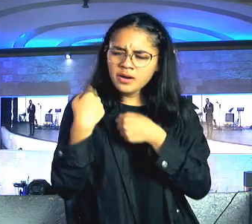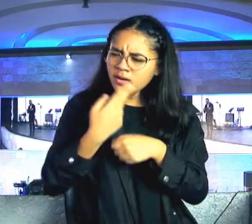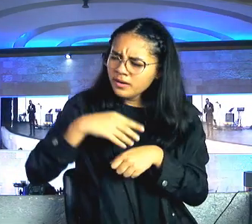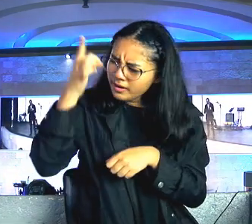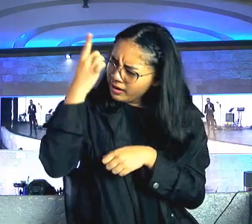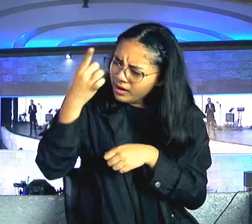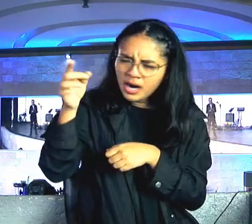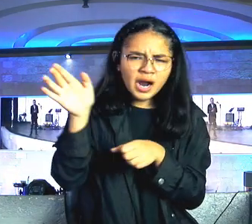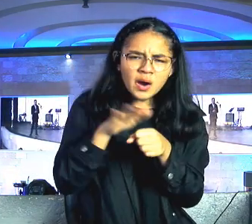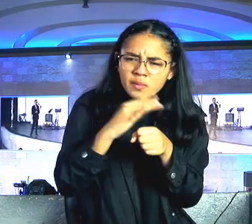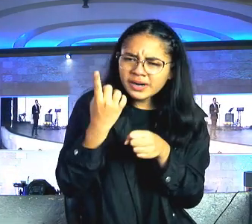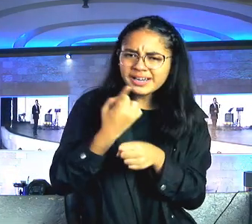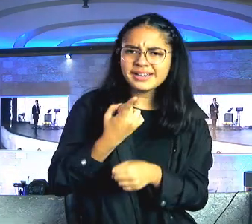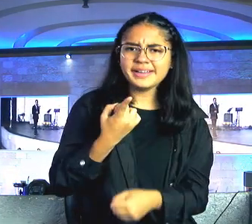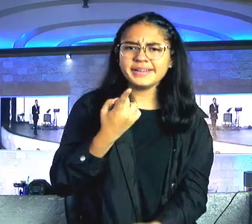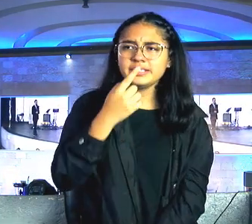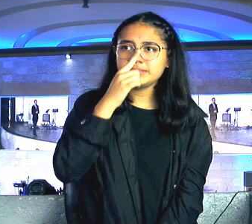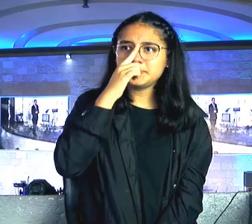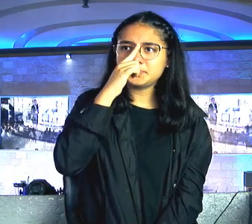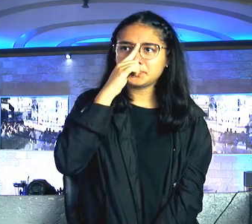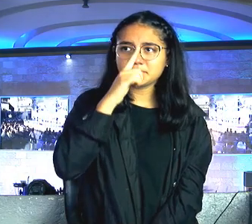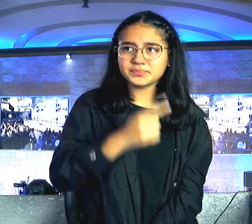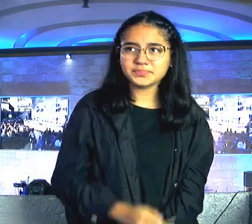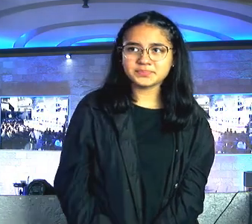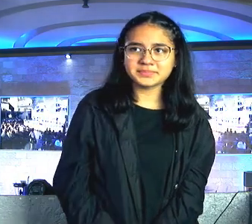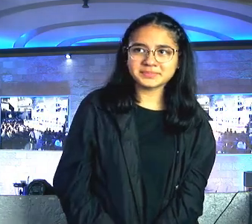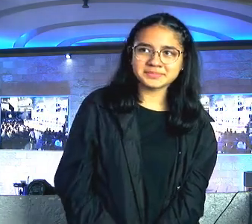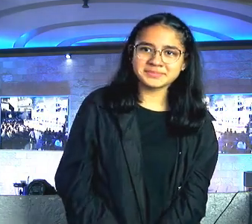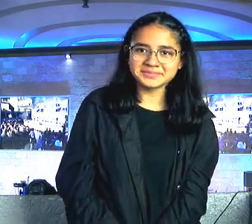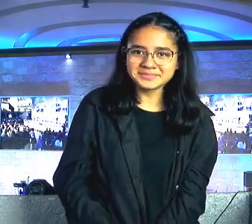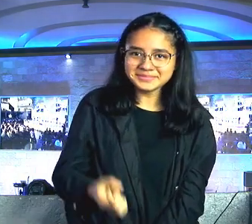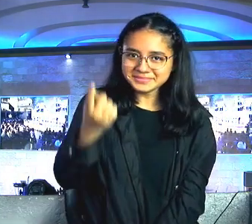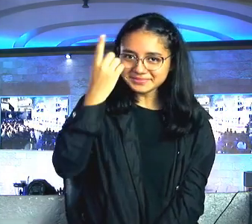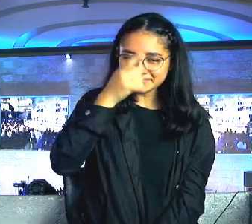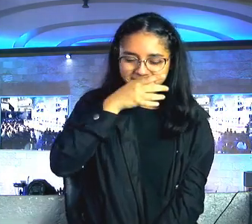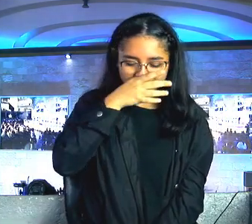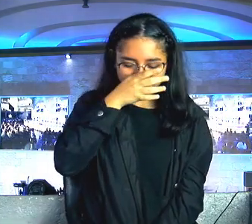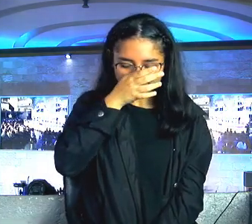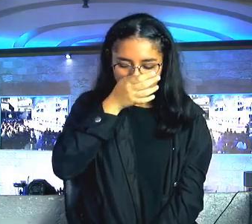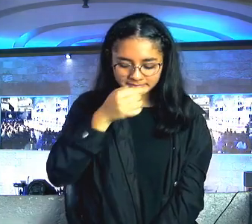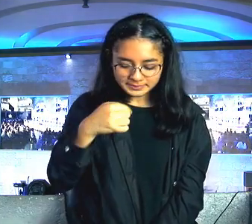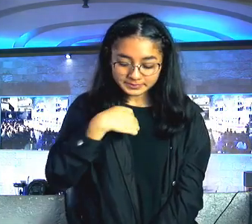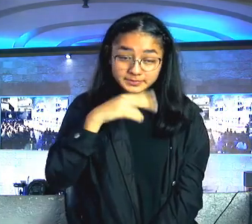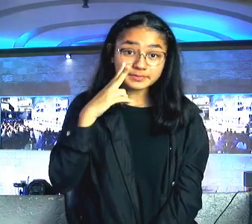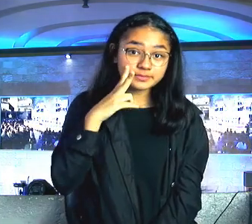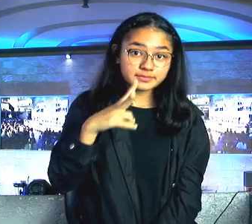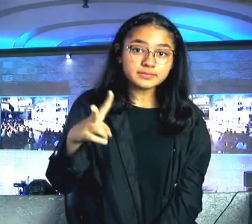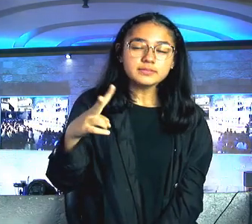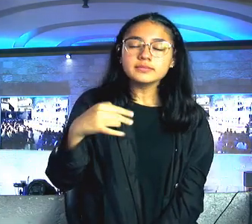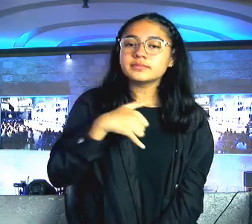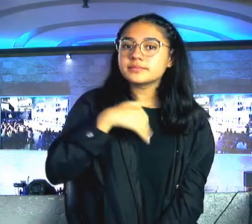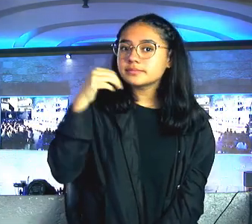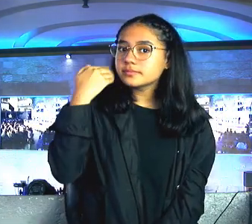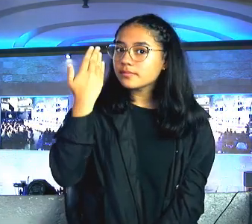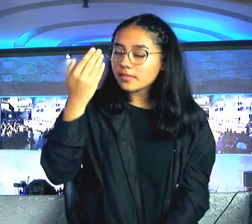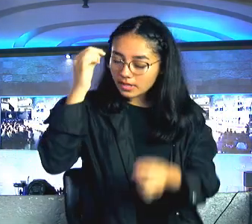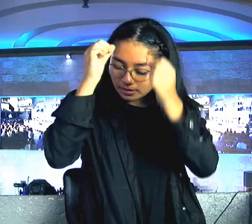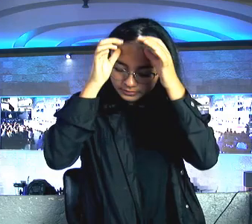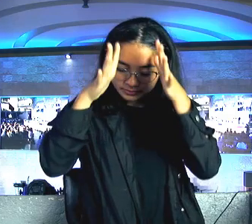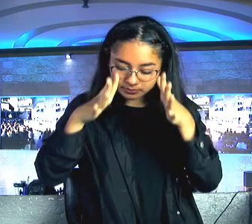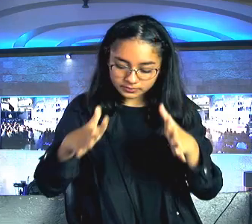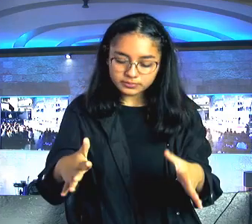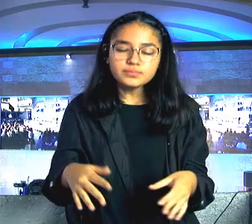qué me has dejado solo? Y hoy Dios te dice, hijo, yo te estoy viendo porque yo te quiero bendecir.